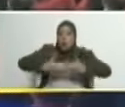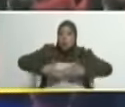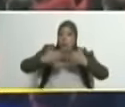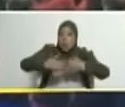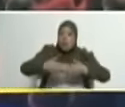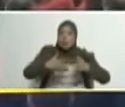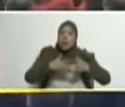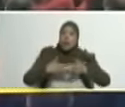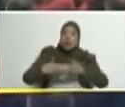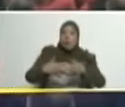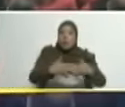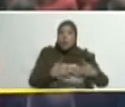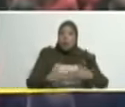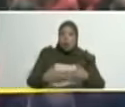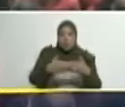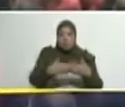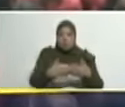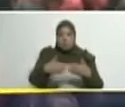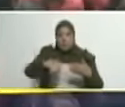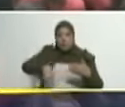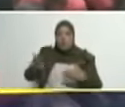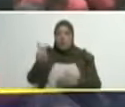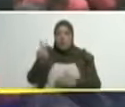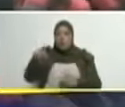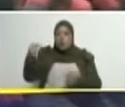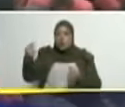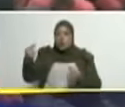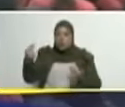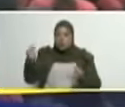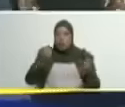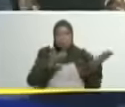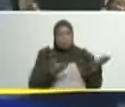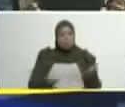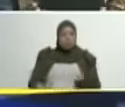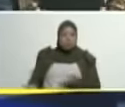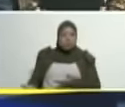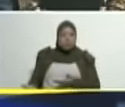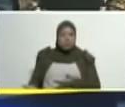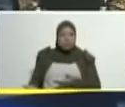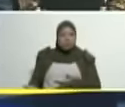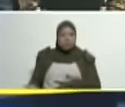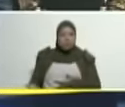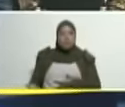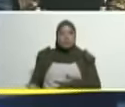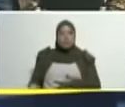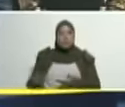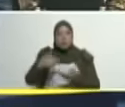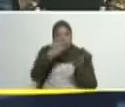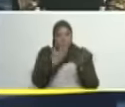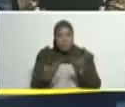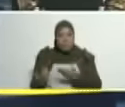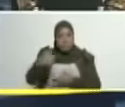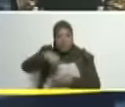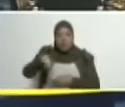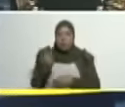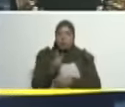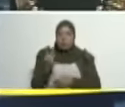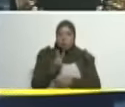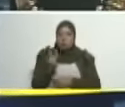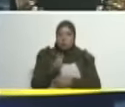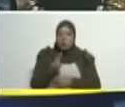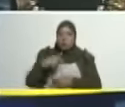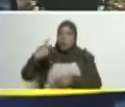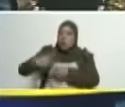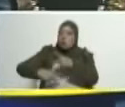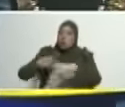norteamericano, estadounidense a invertir, bienvenido, venga, venga para acá, vamos a